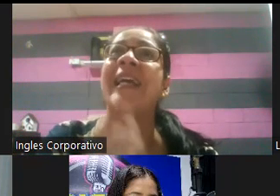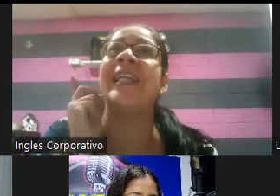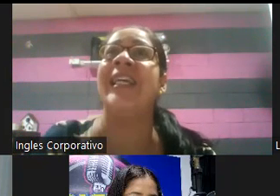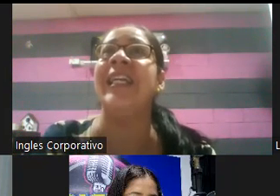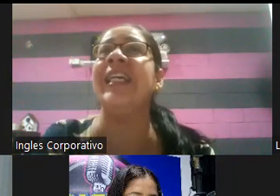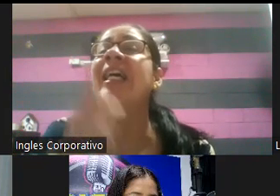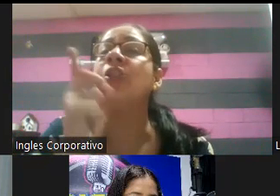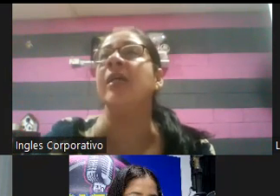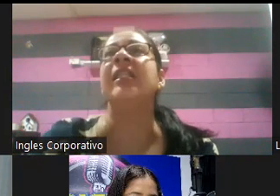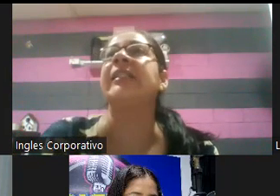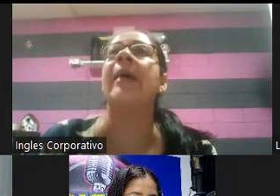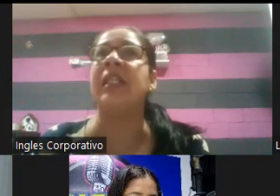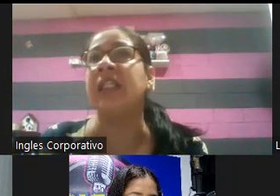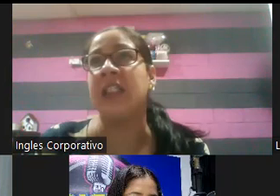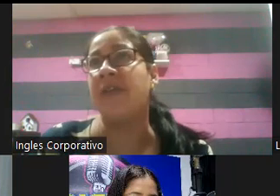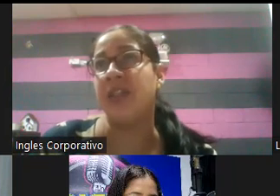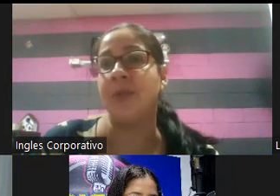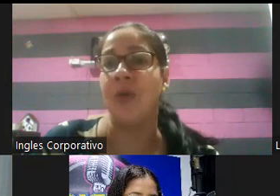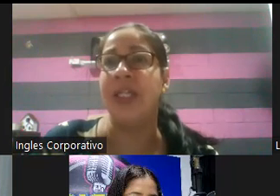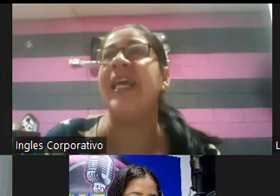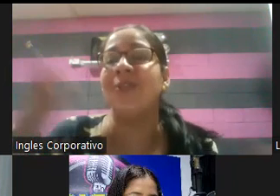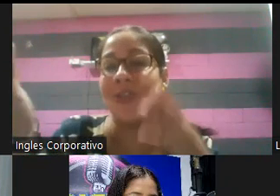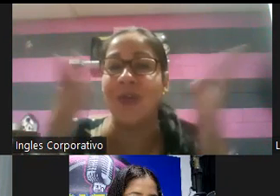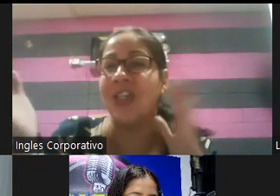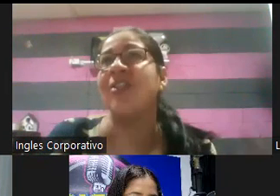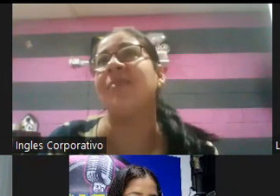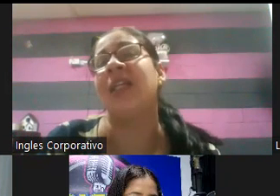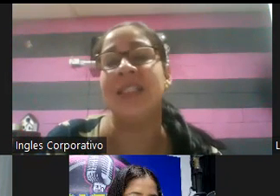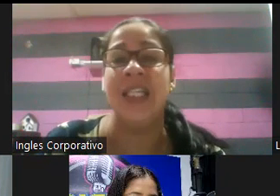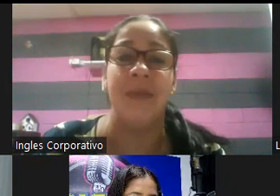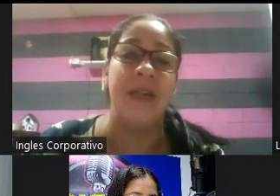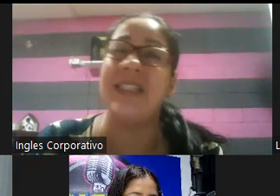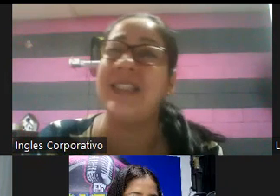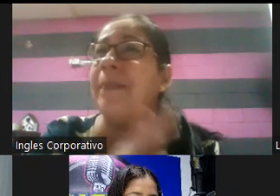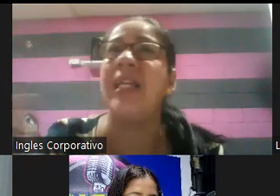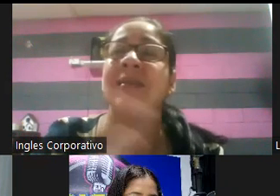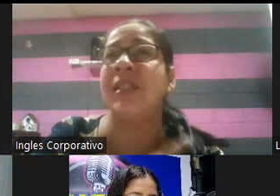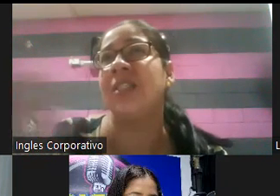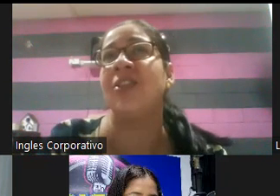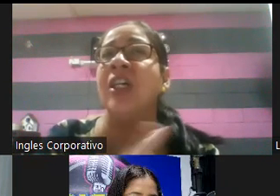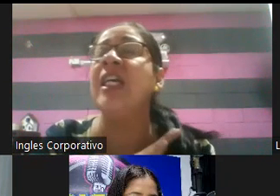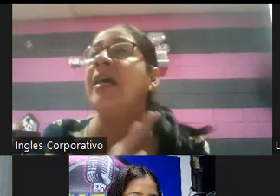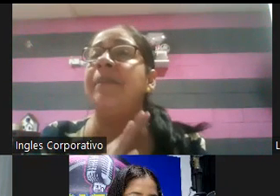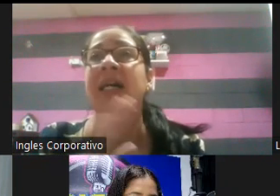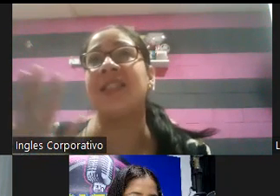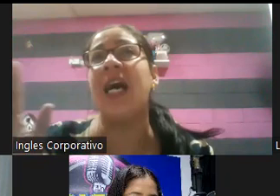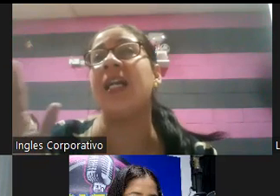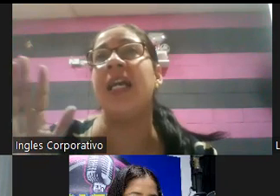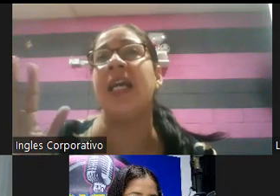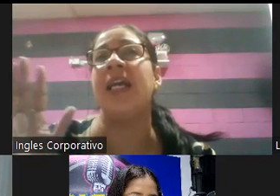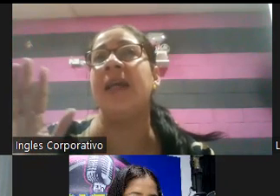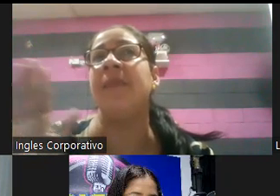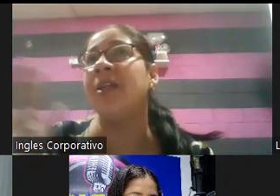por la edad que tienen no anden tan pendientes del Facebook todo el día todo eso también les sirve verdad siempre la segmentación va a